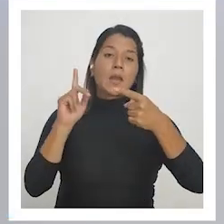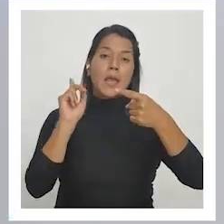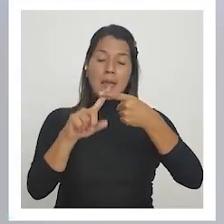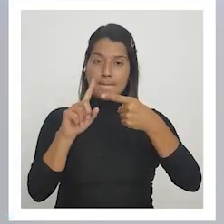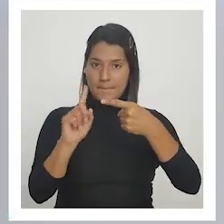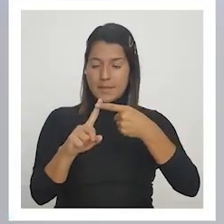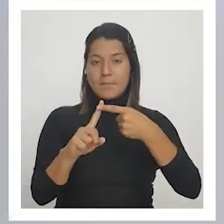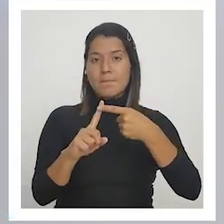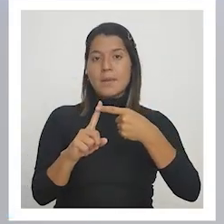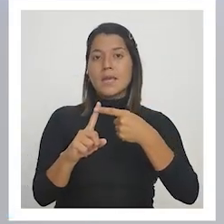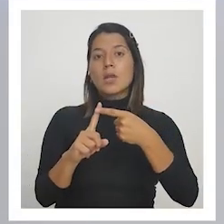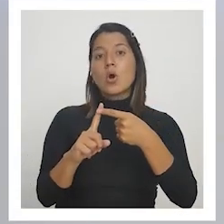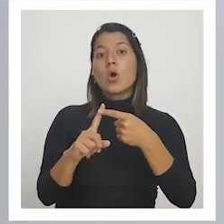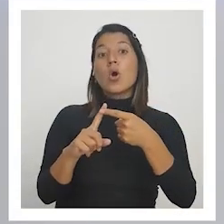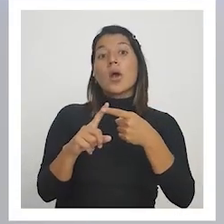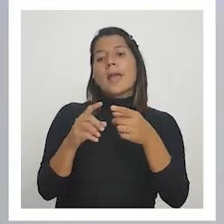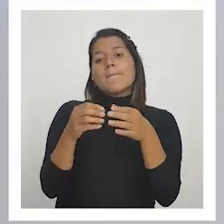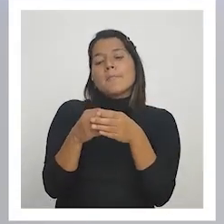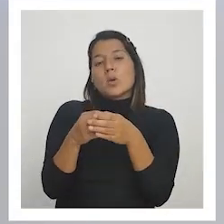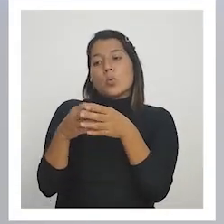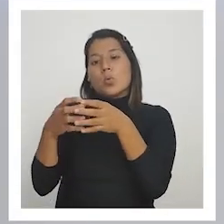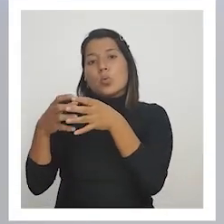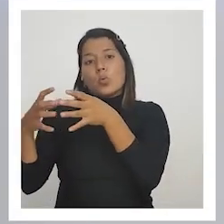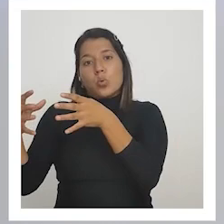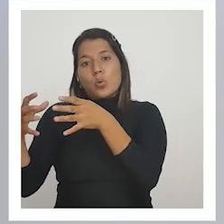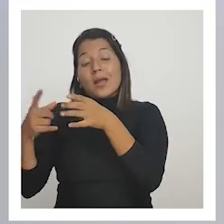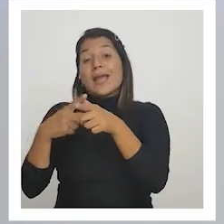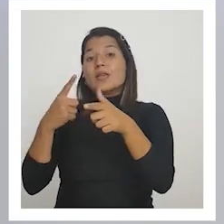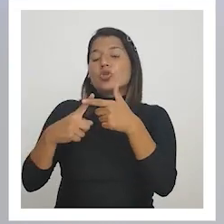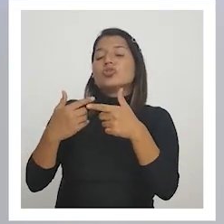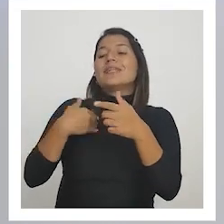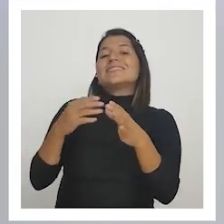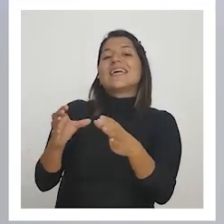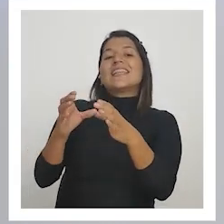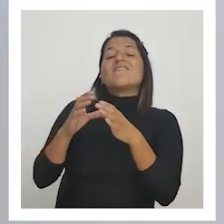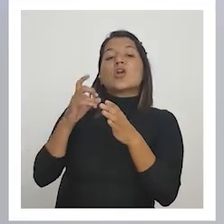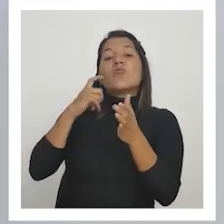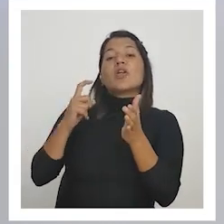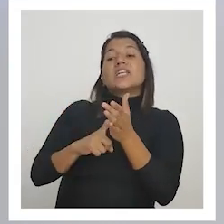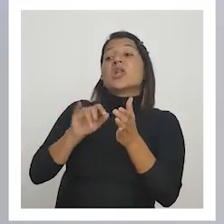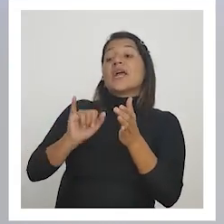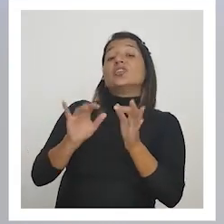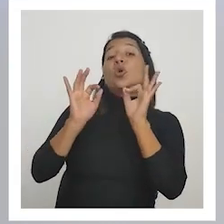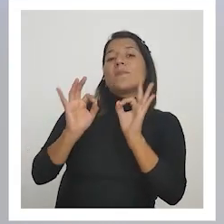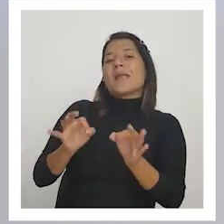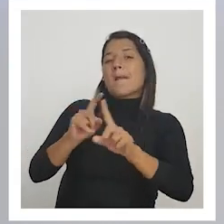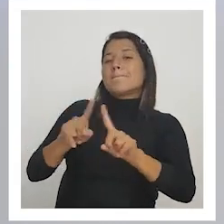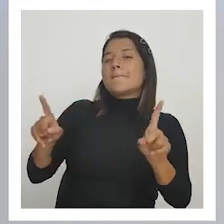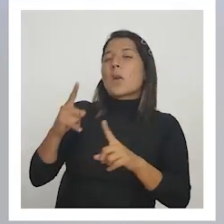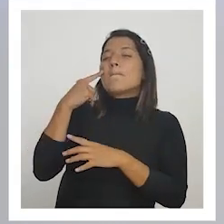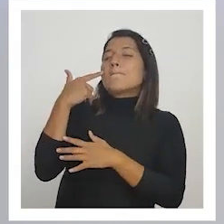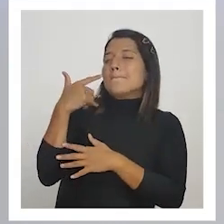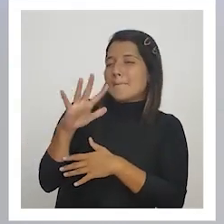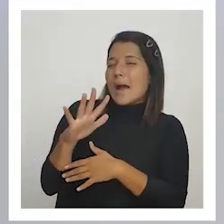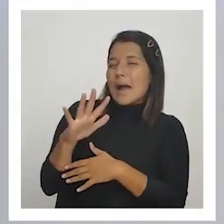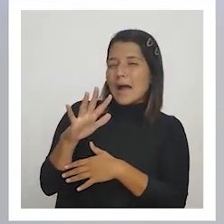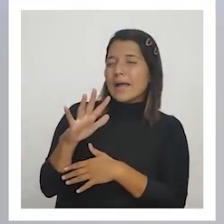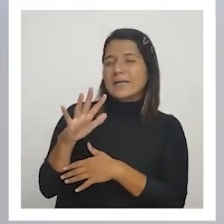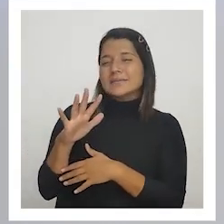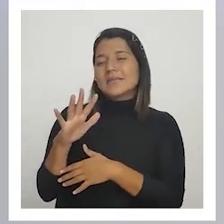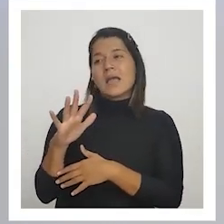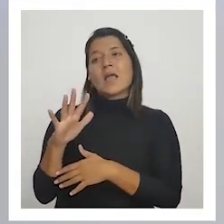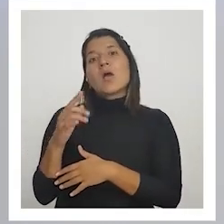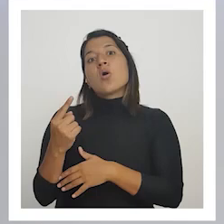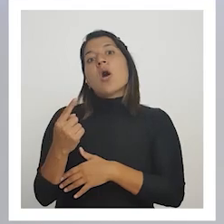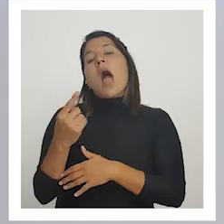micro, pequeña o mediana, y tienen una certificación del registro, que está bien, pero pareciera que vamos al siguiente eslabón, y es el